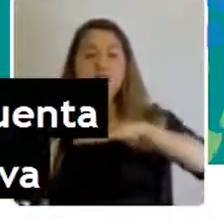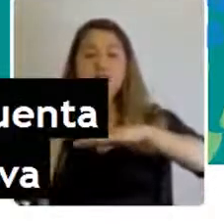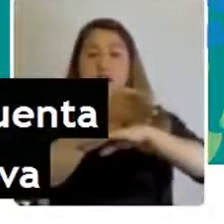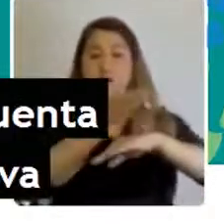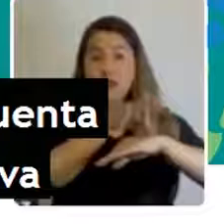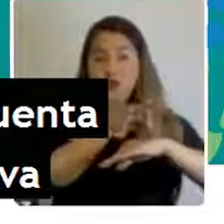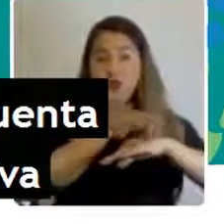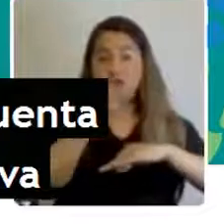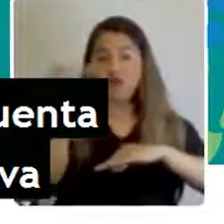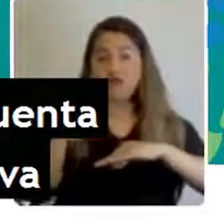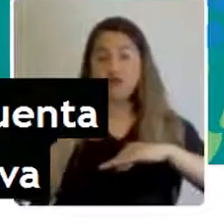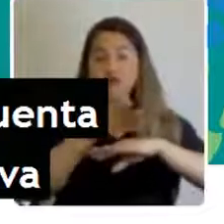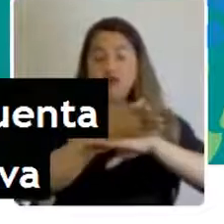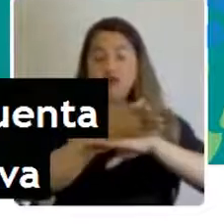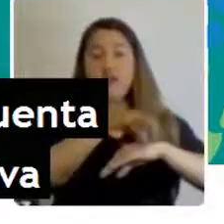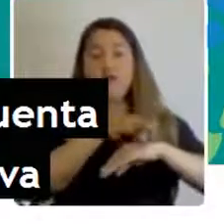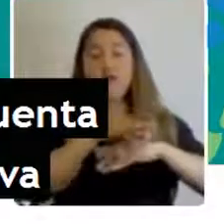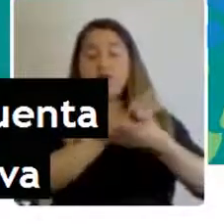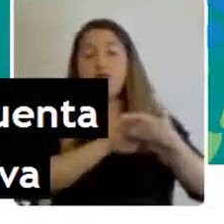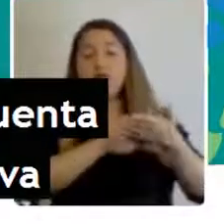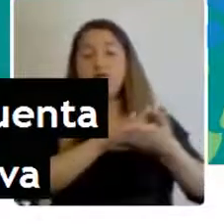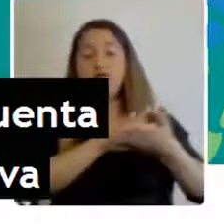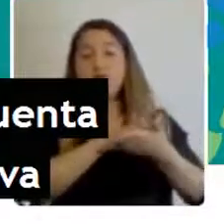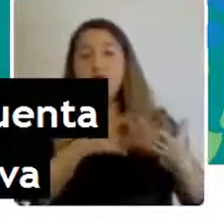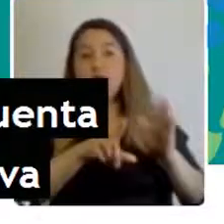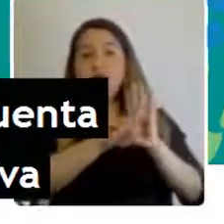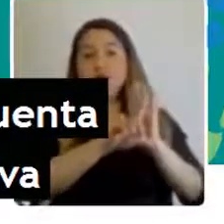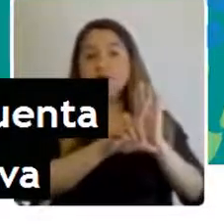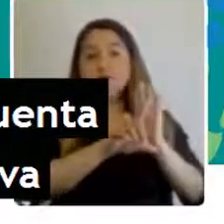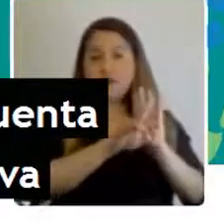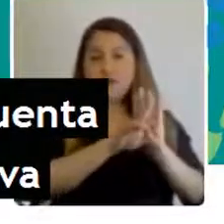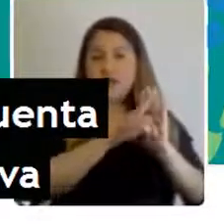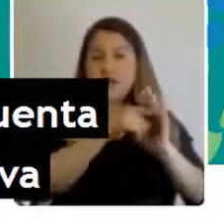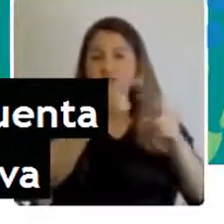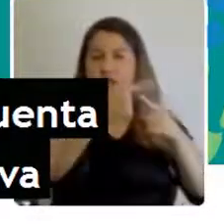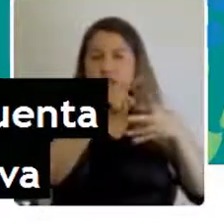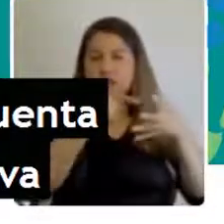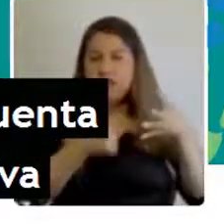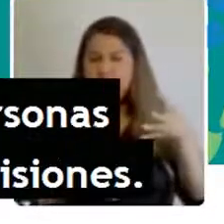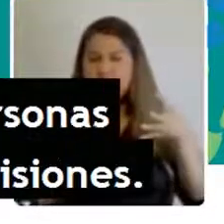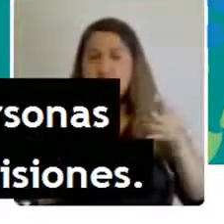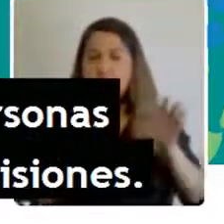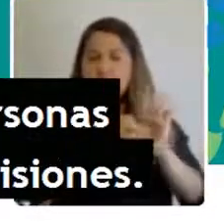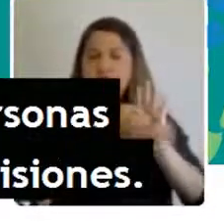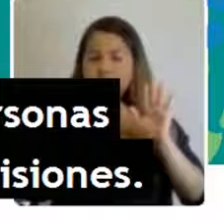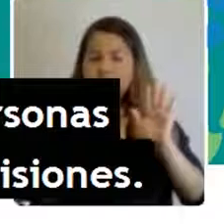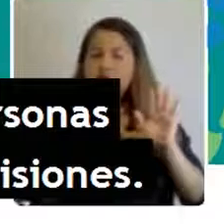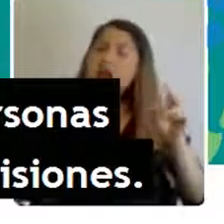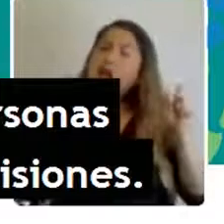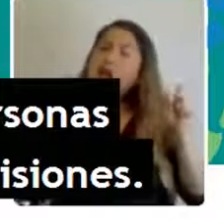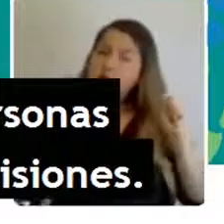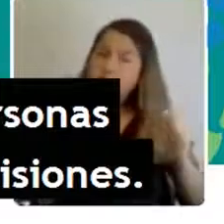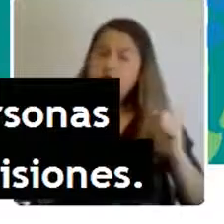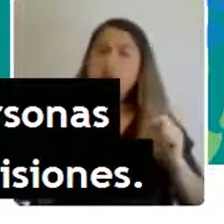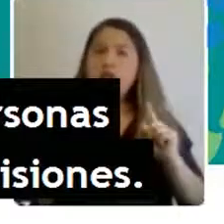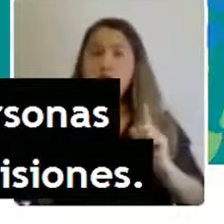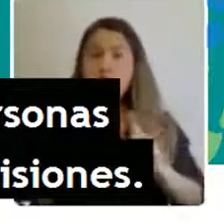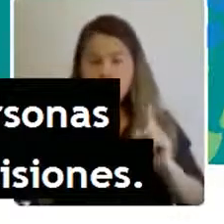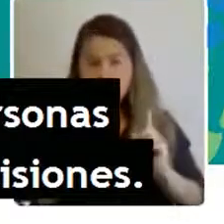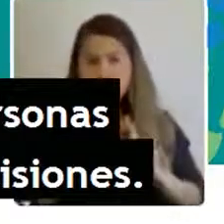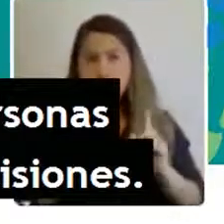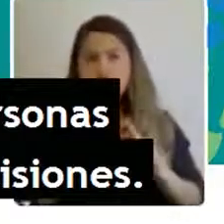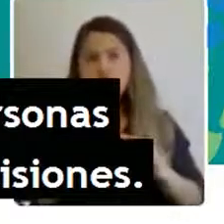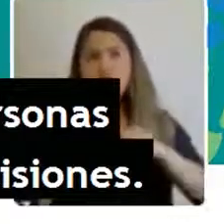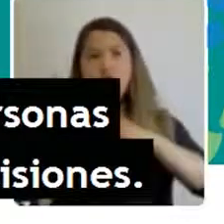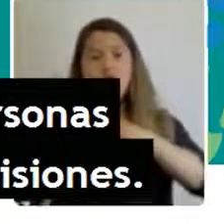la garantía explícita en salud, dan cuenta de que es posible la participación activa e informada de estos pacientes, estas